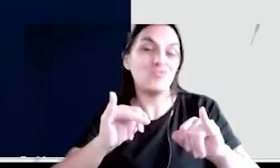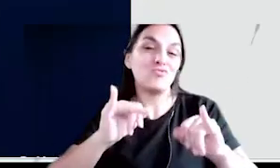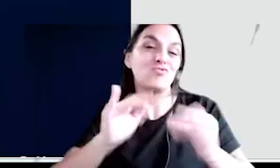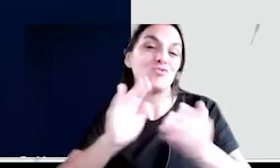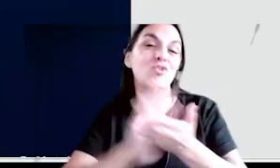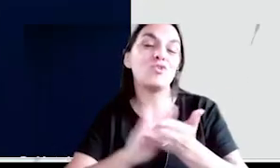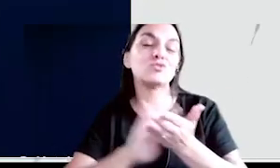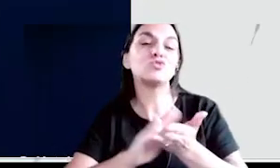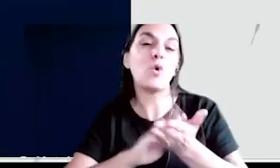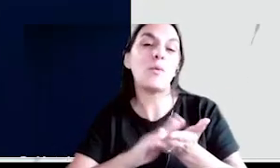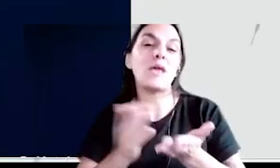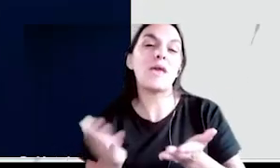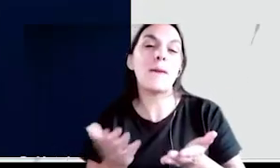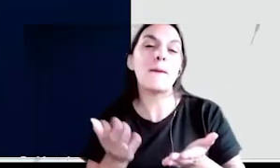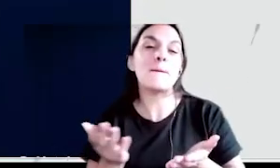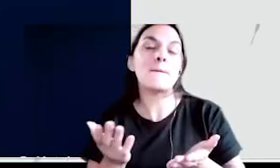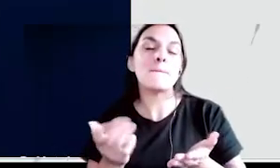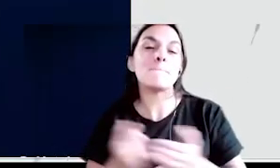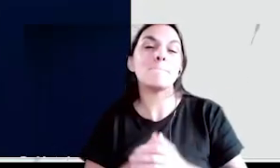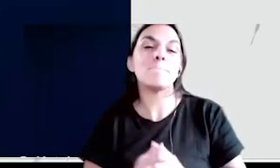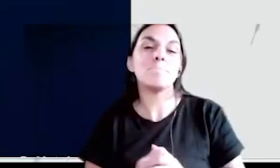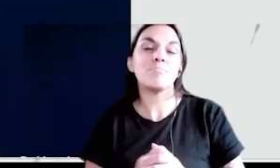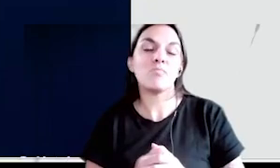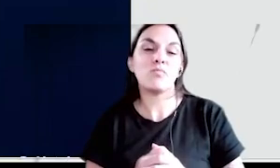respecto de lo que es